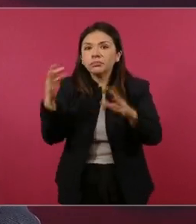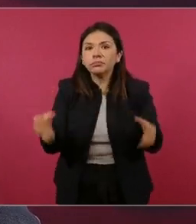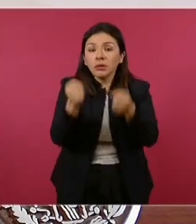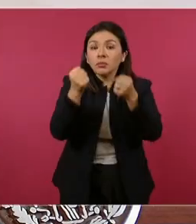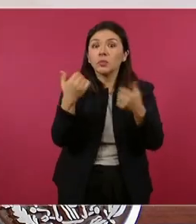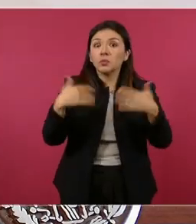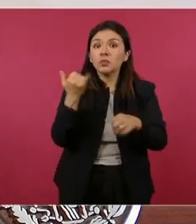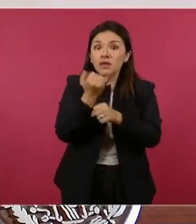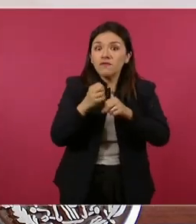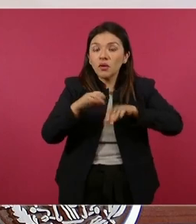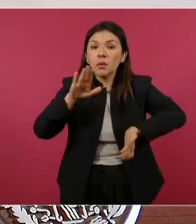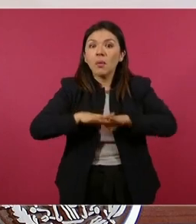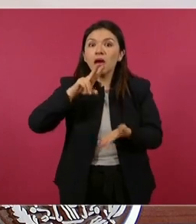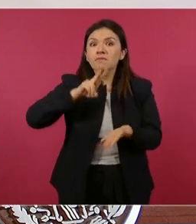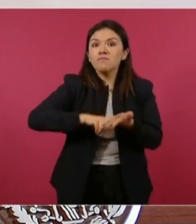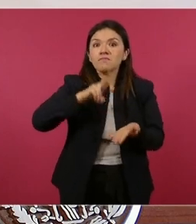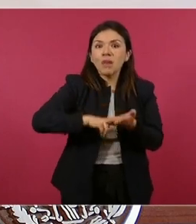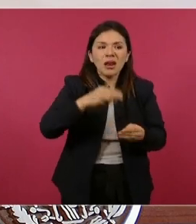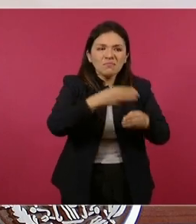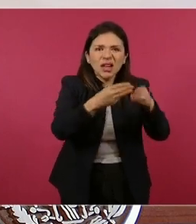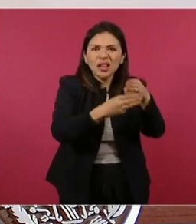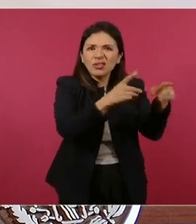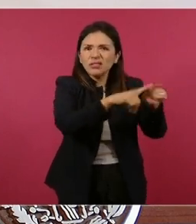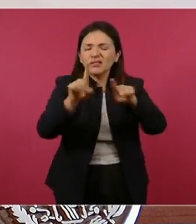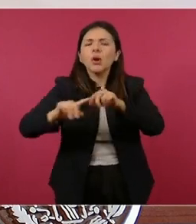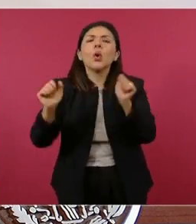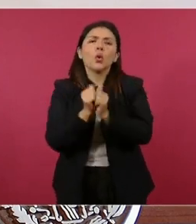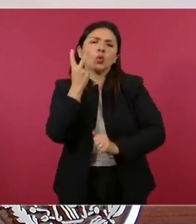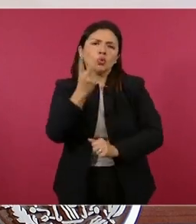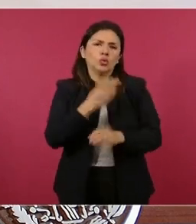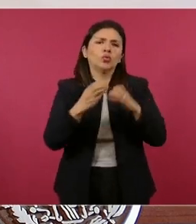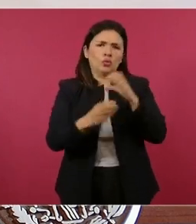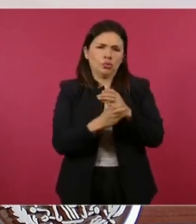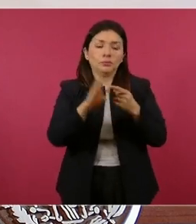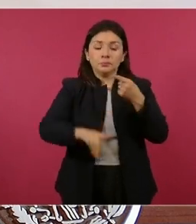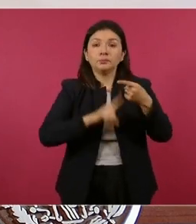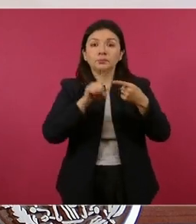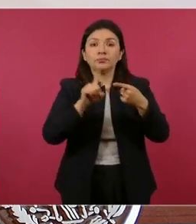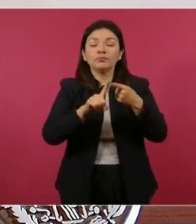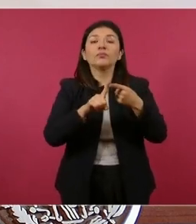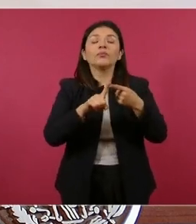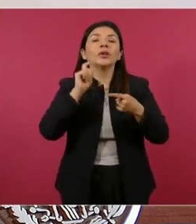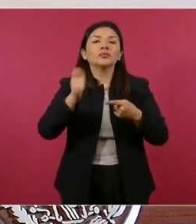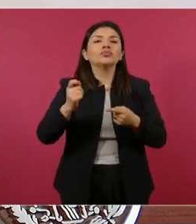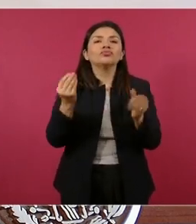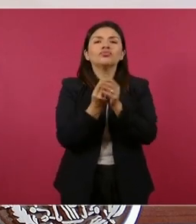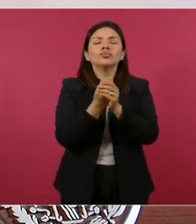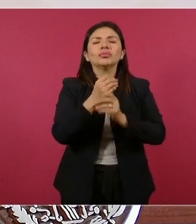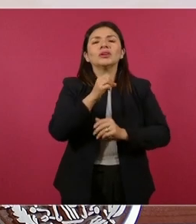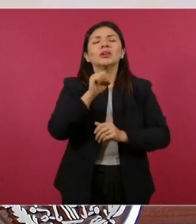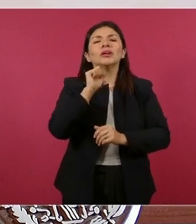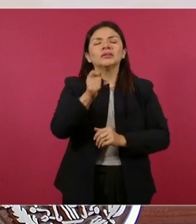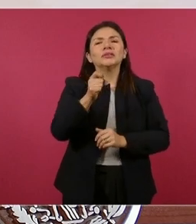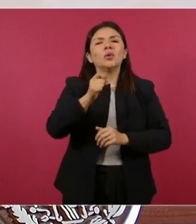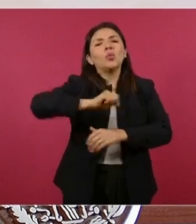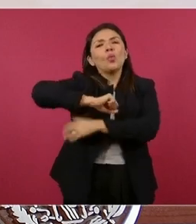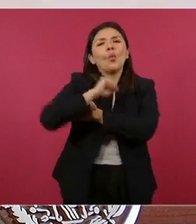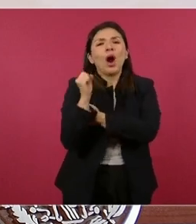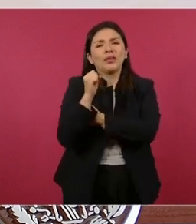valiosa información y materiales arqueológicos a través de dos vías. Una de ellas es el salvamento arqueológico que